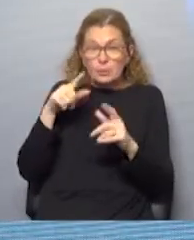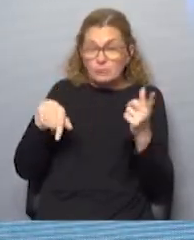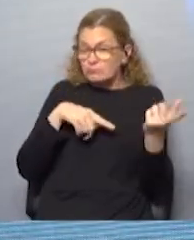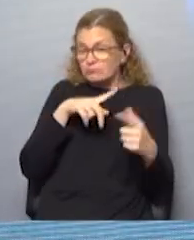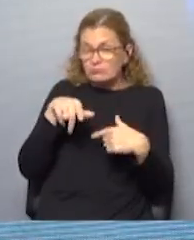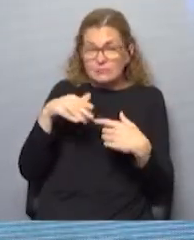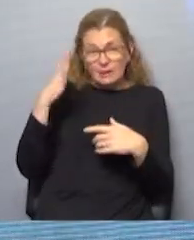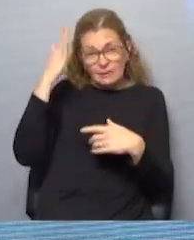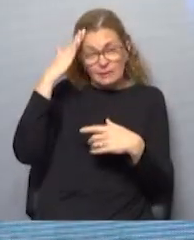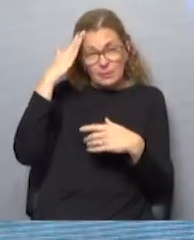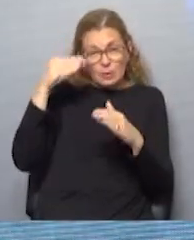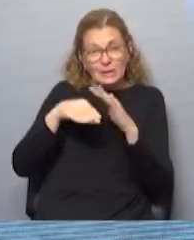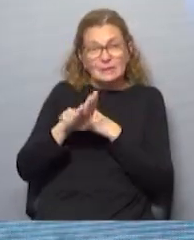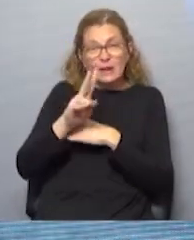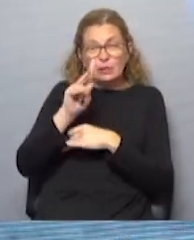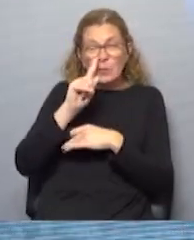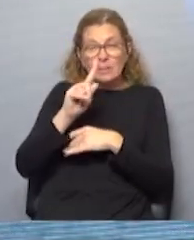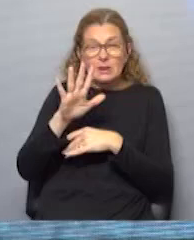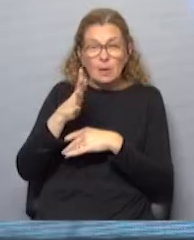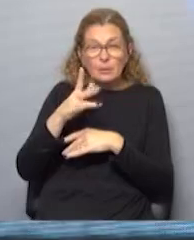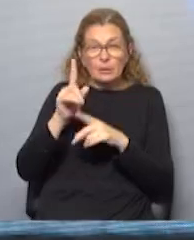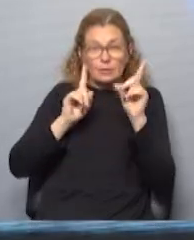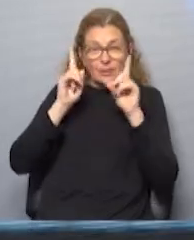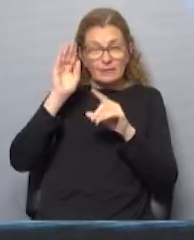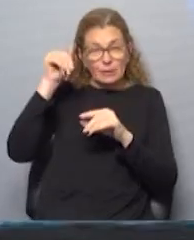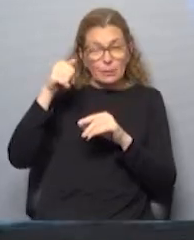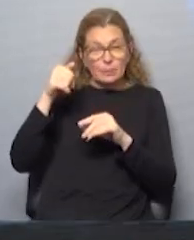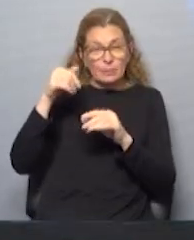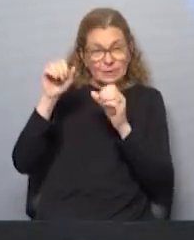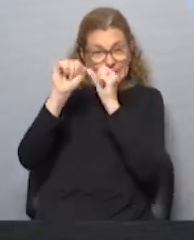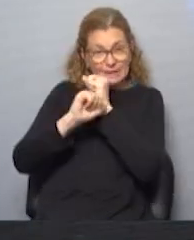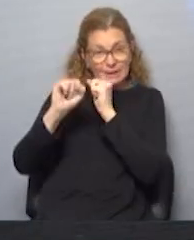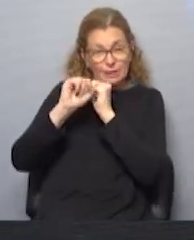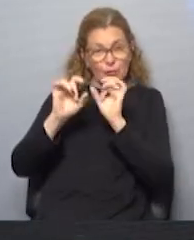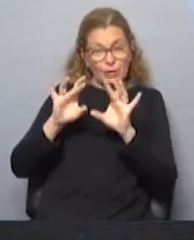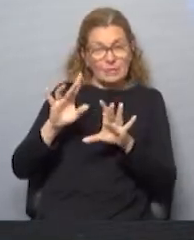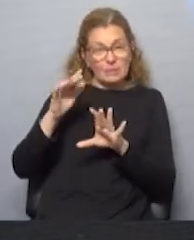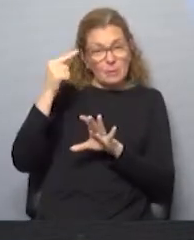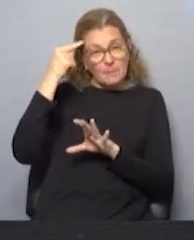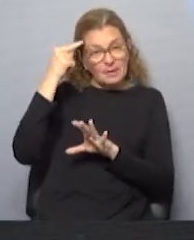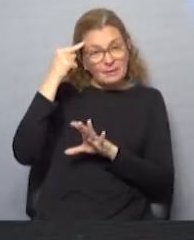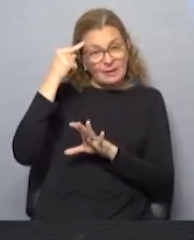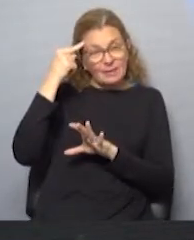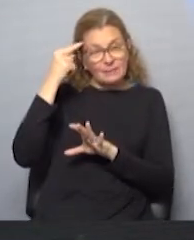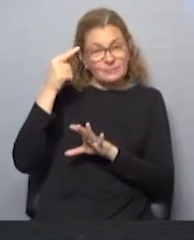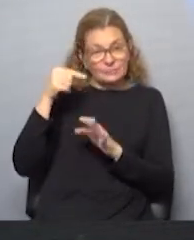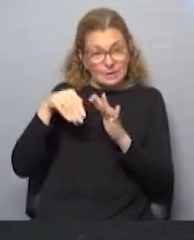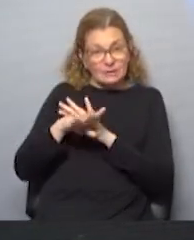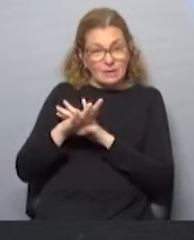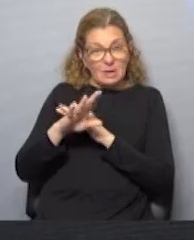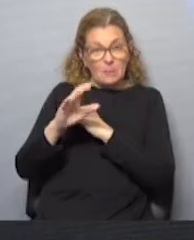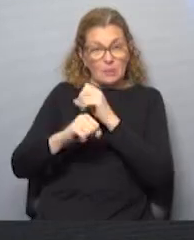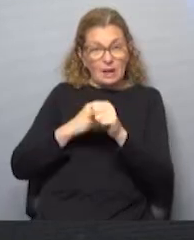sabemos que entran dos mil y pico de estudiantes por año a la universidad la repubblica en ingeniería solamente vamos a suponer que tenemos ese egreso anual